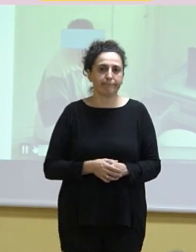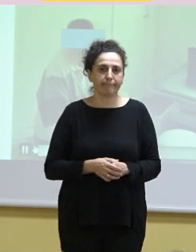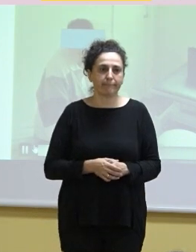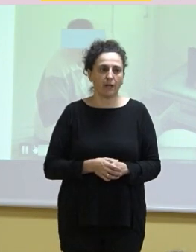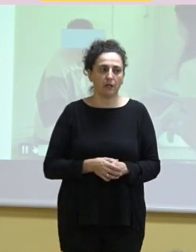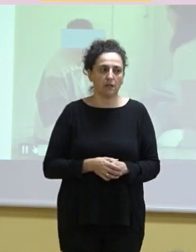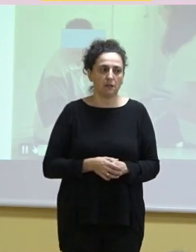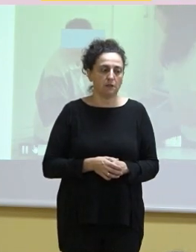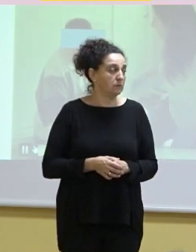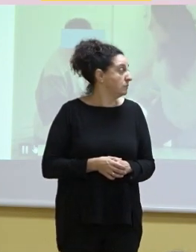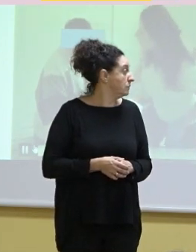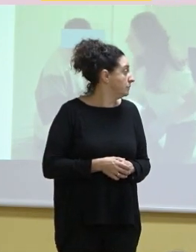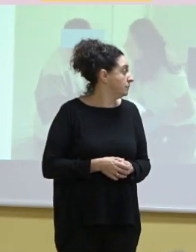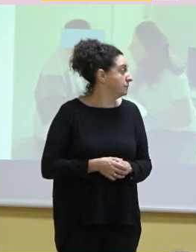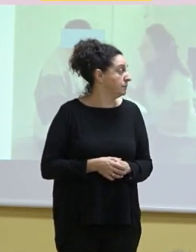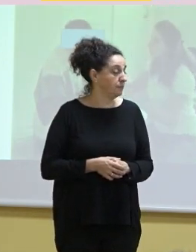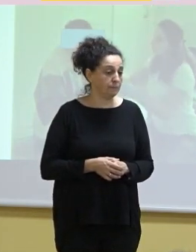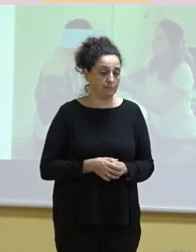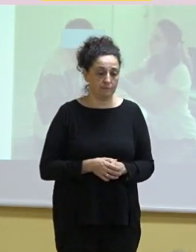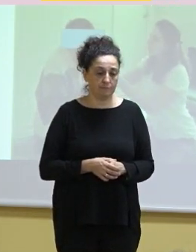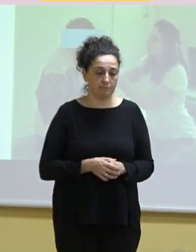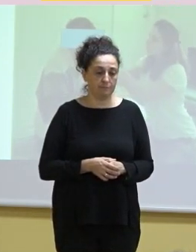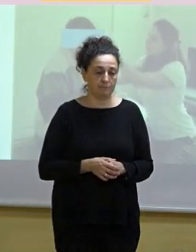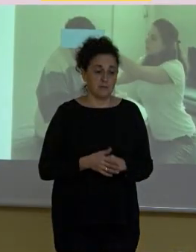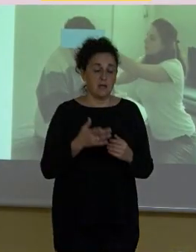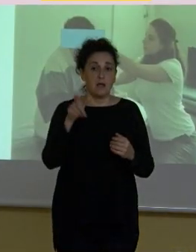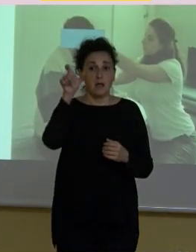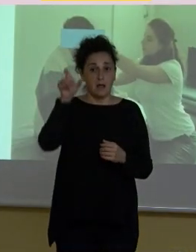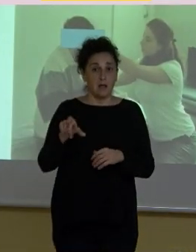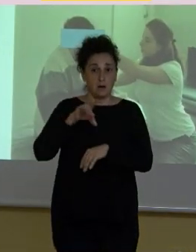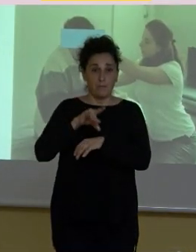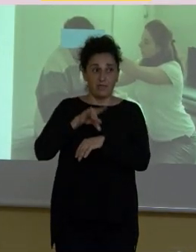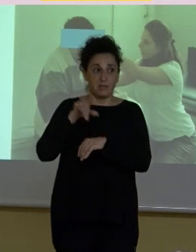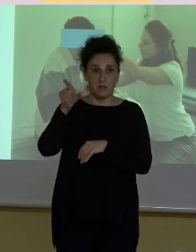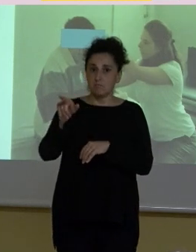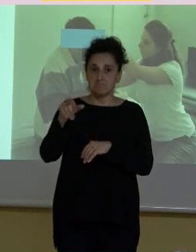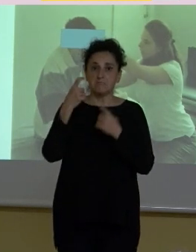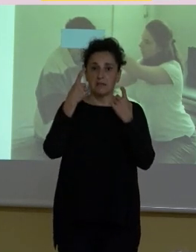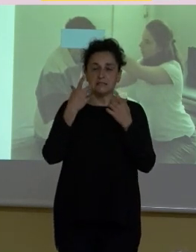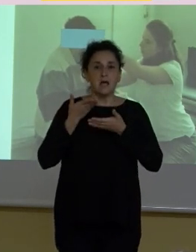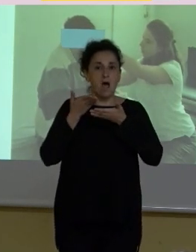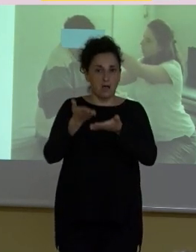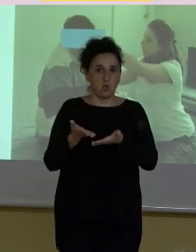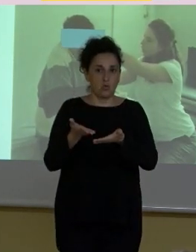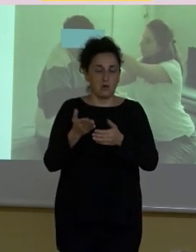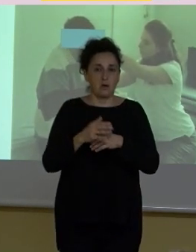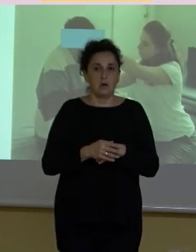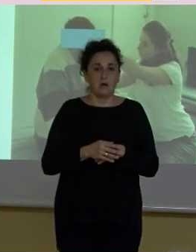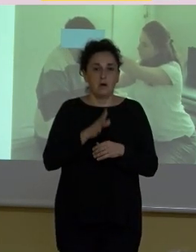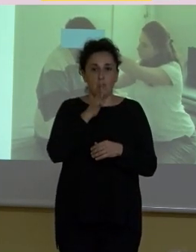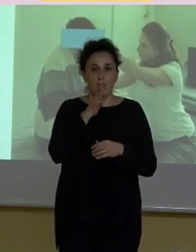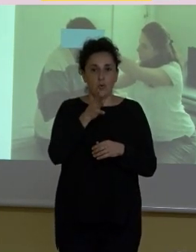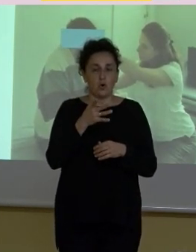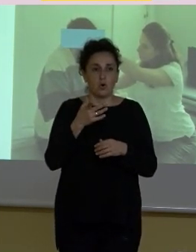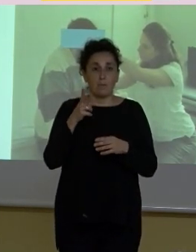Vale, no necesito audio porque así voy hablando yo por encima. Entonces el paciente en este caso necesita ayuda porque la